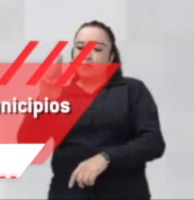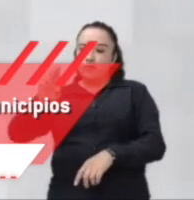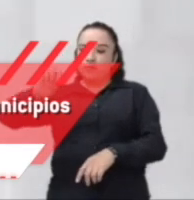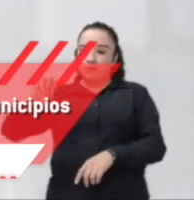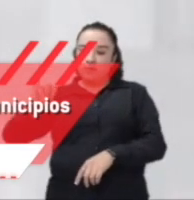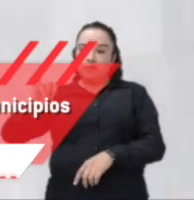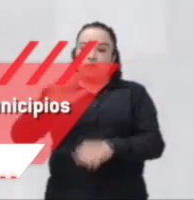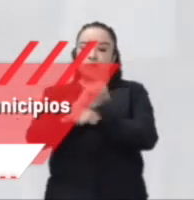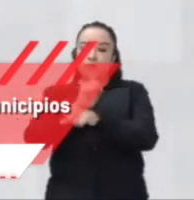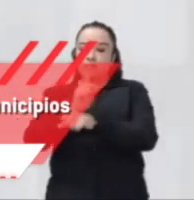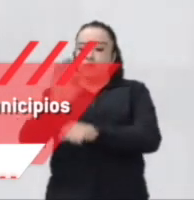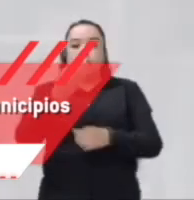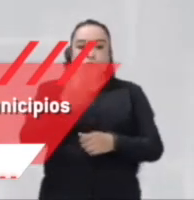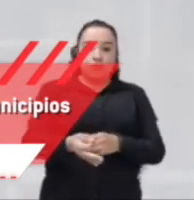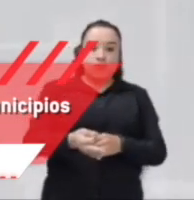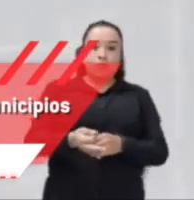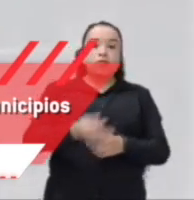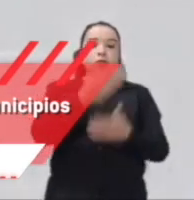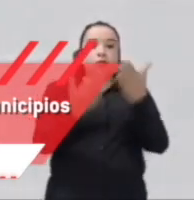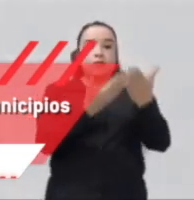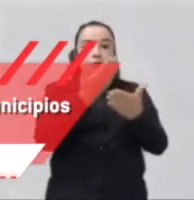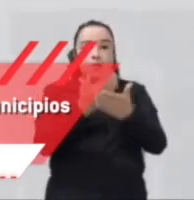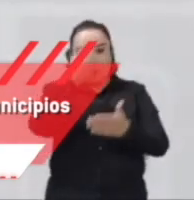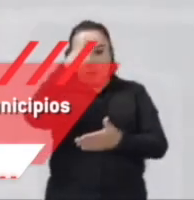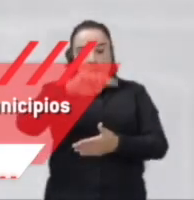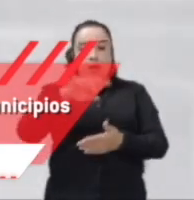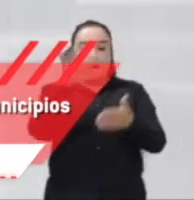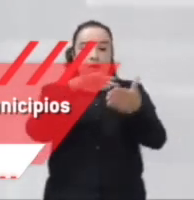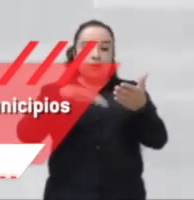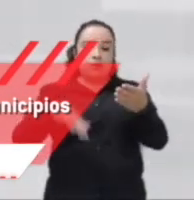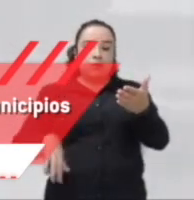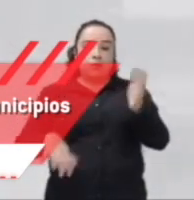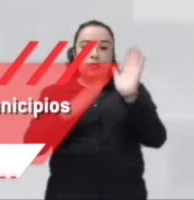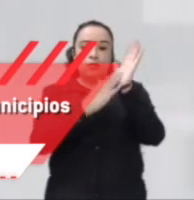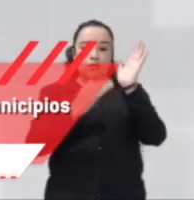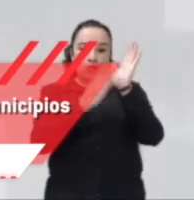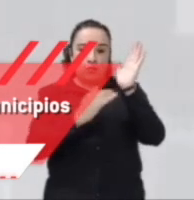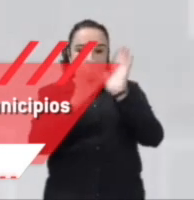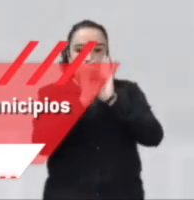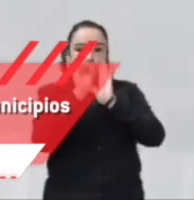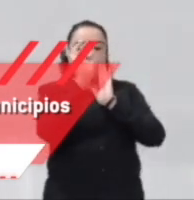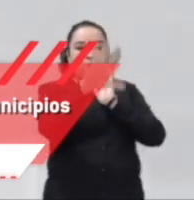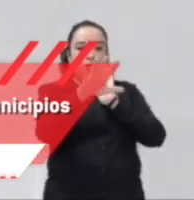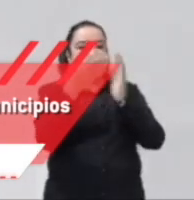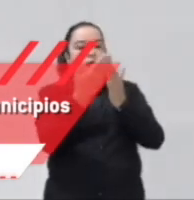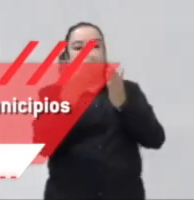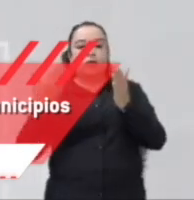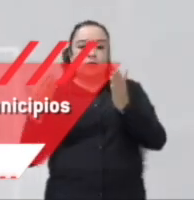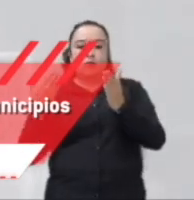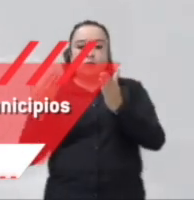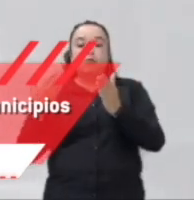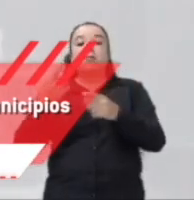manera equitativa entre hombres y mujeres el documento denominado reglas inclusivas de postulación de candidaturas a diputaciones locales